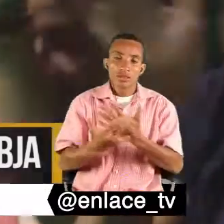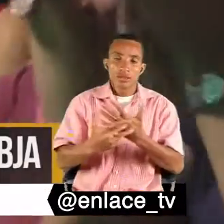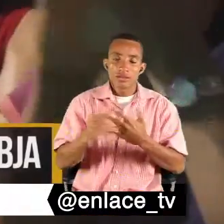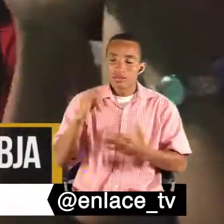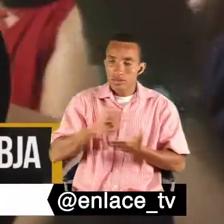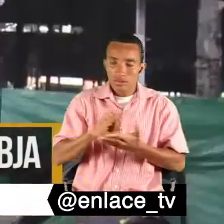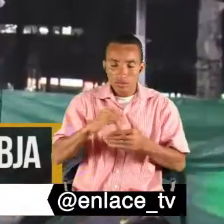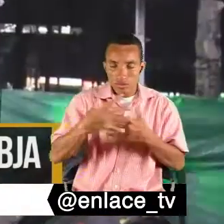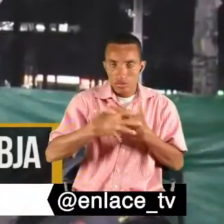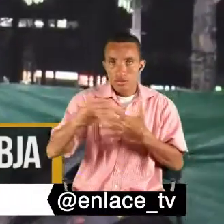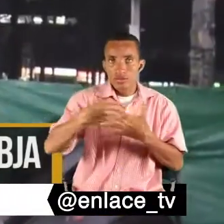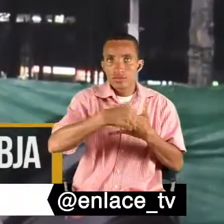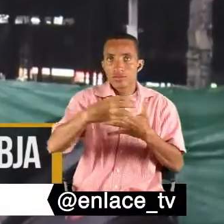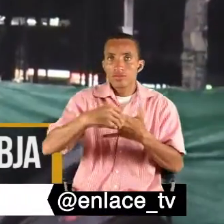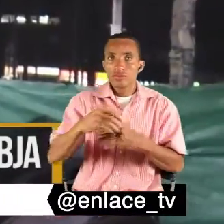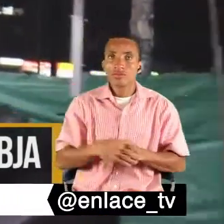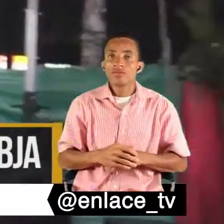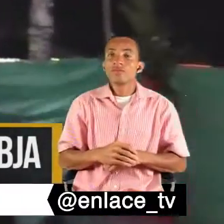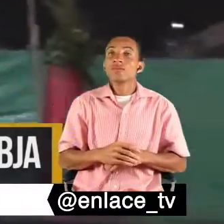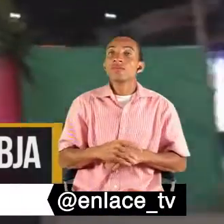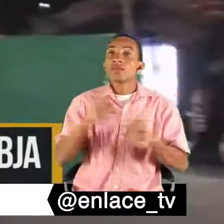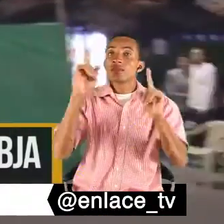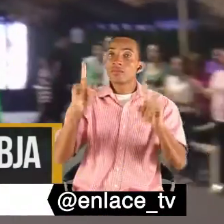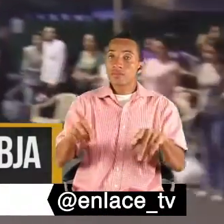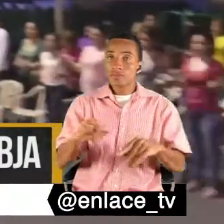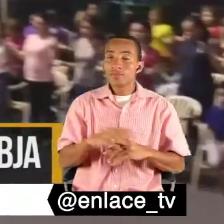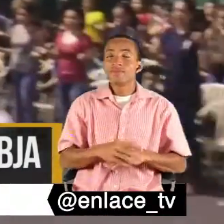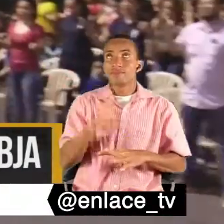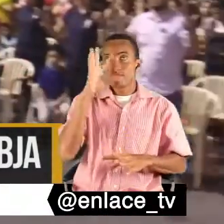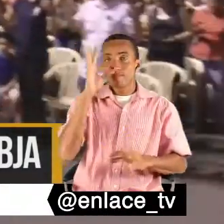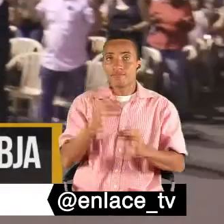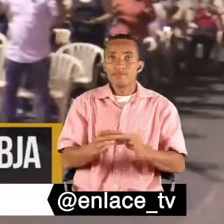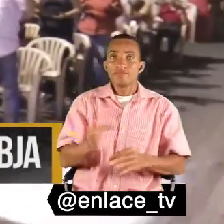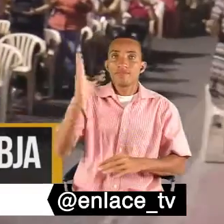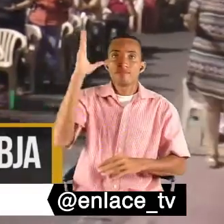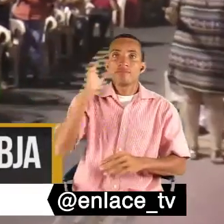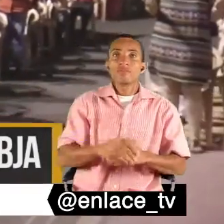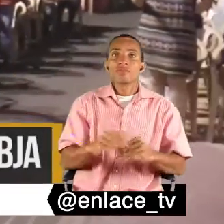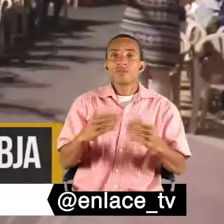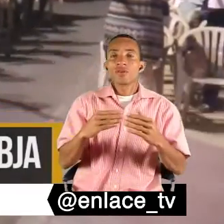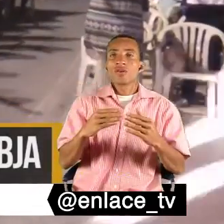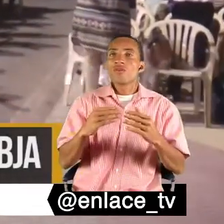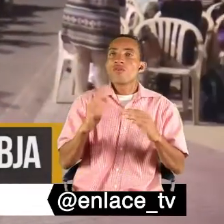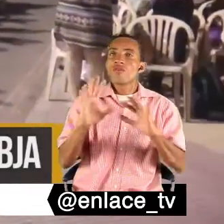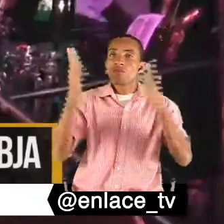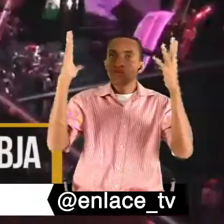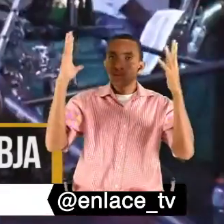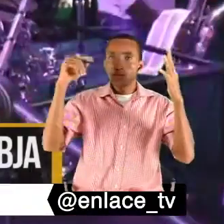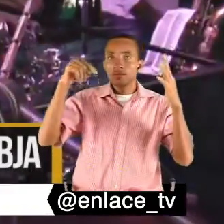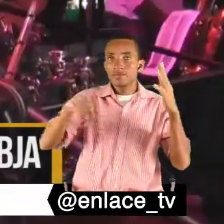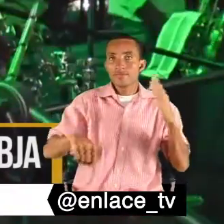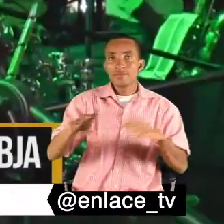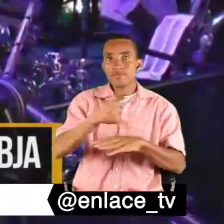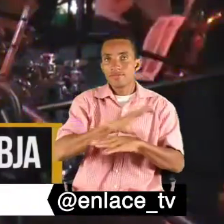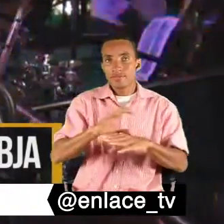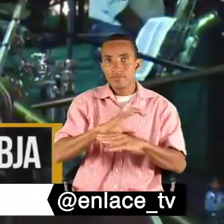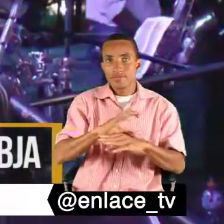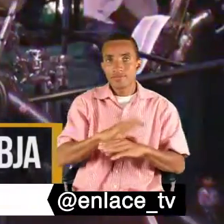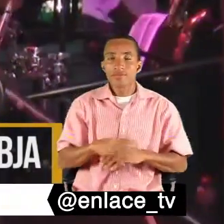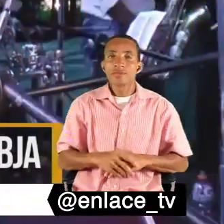mismo. El evento Barranca Bermeja Cree en Dios abrirá con broche de oro las fiestas municipales, que este año contarán con